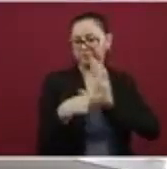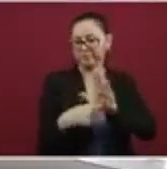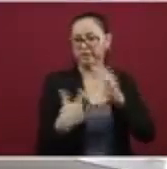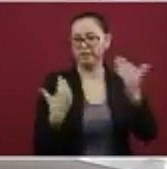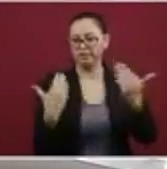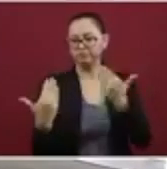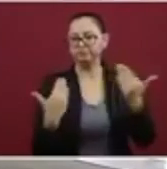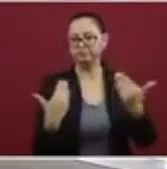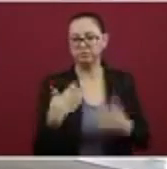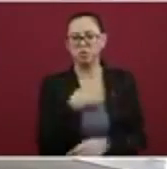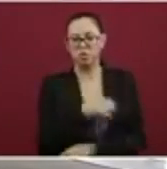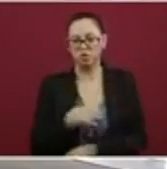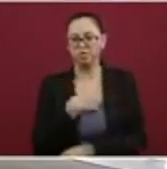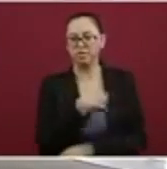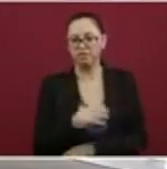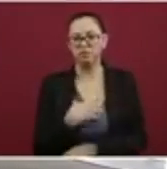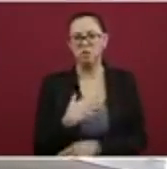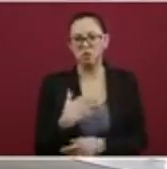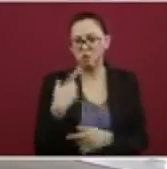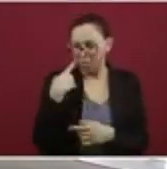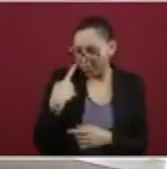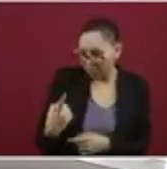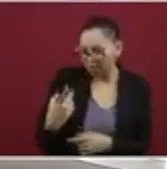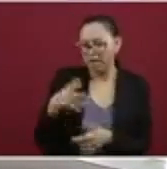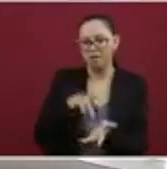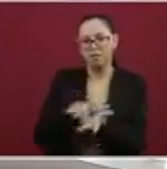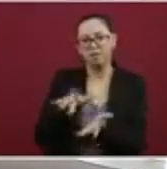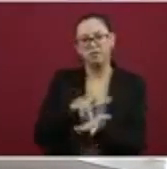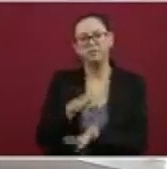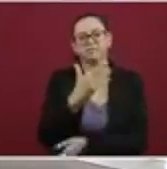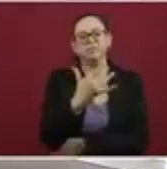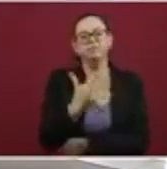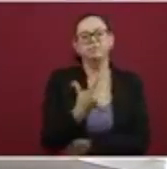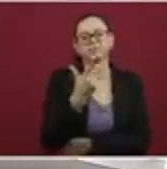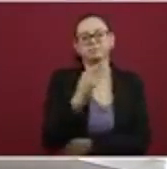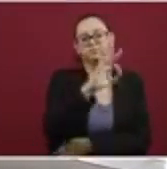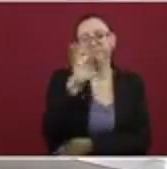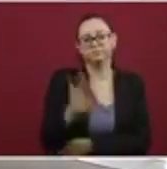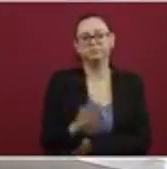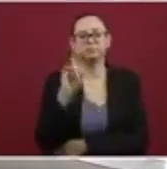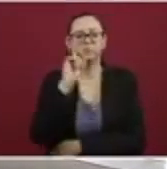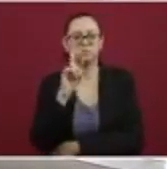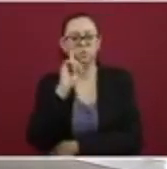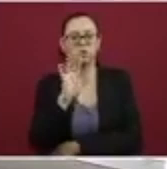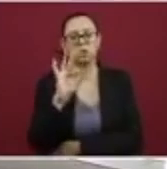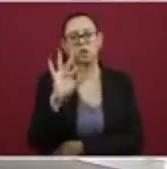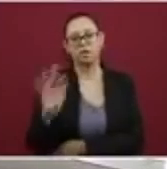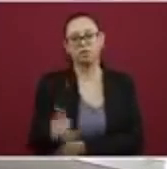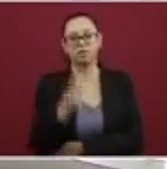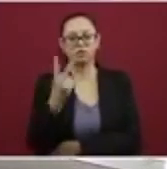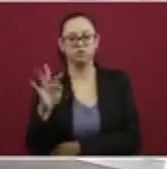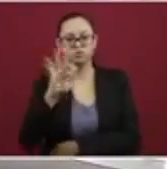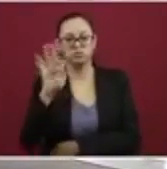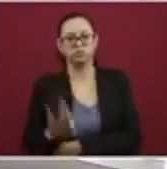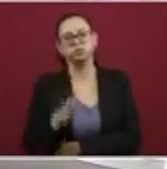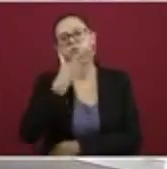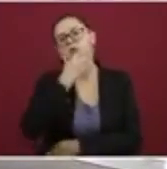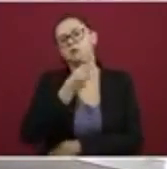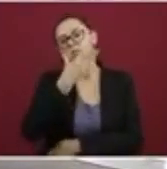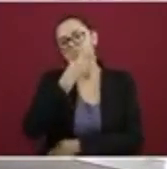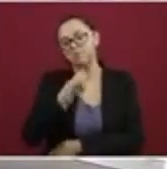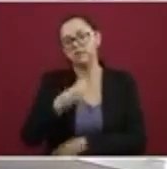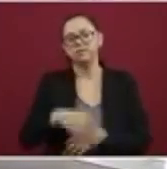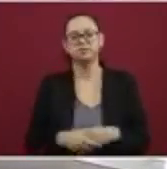contentos. 58% mujeres, 42% hombres. Adelante. Estos son